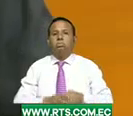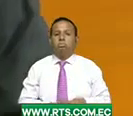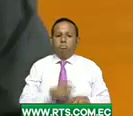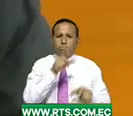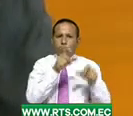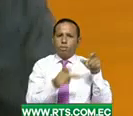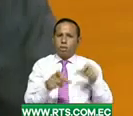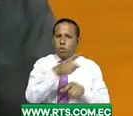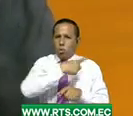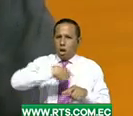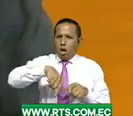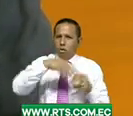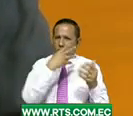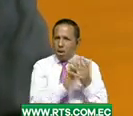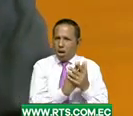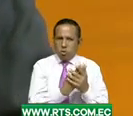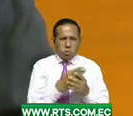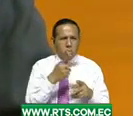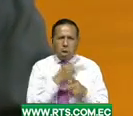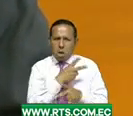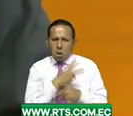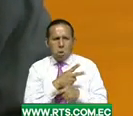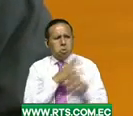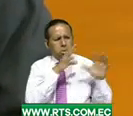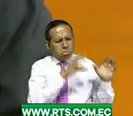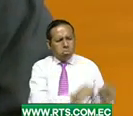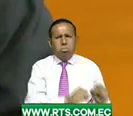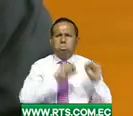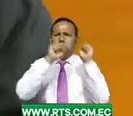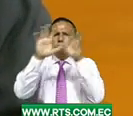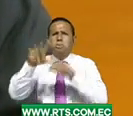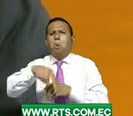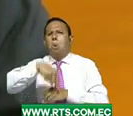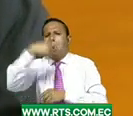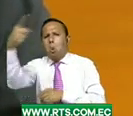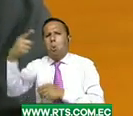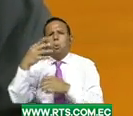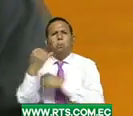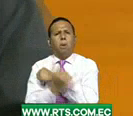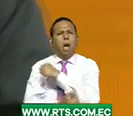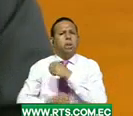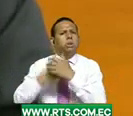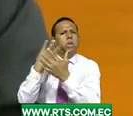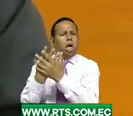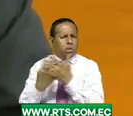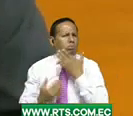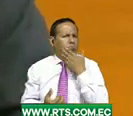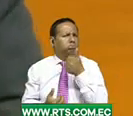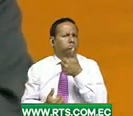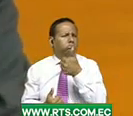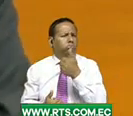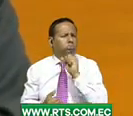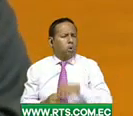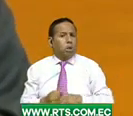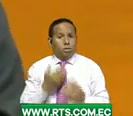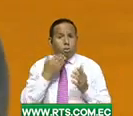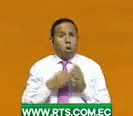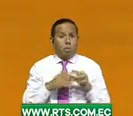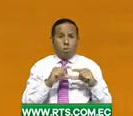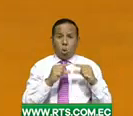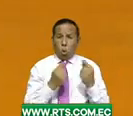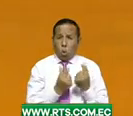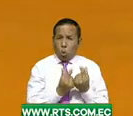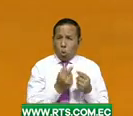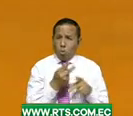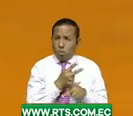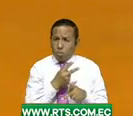de las Naciones Unidas contra el Crimen Transnacional Organizado y la Corrupción. Así como el crimen organizado